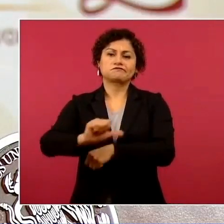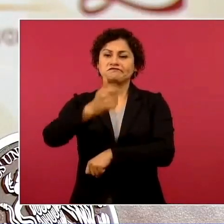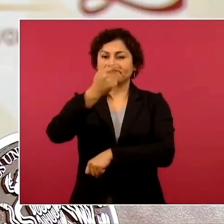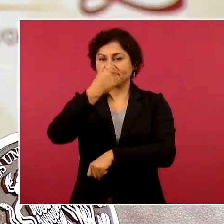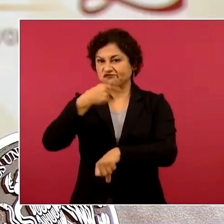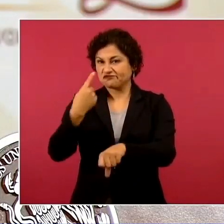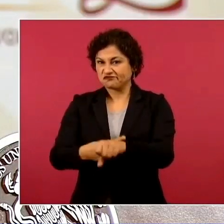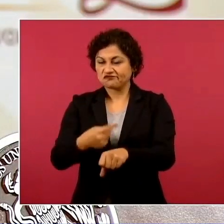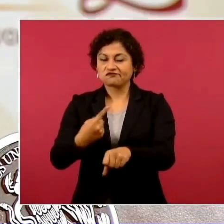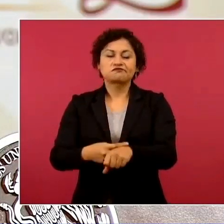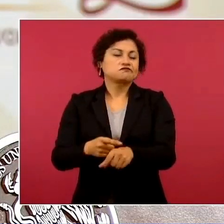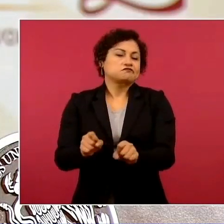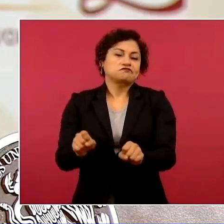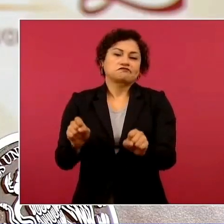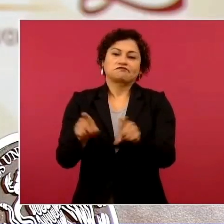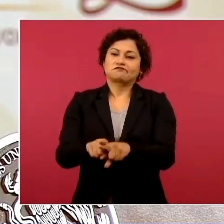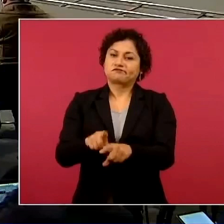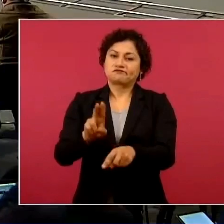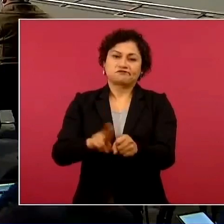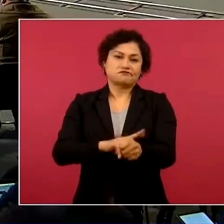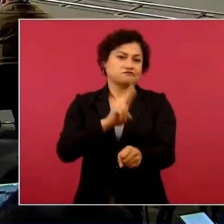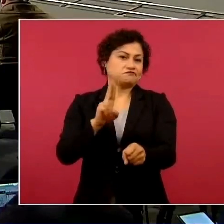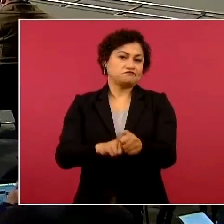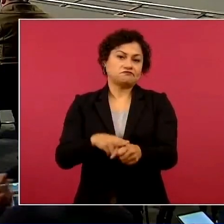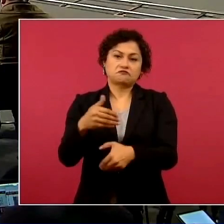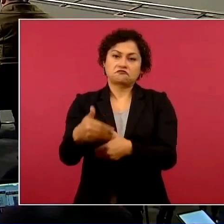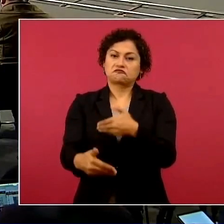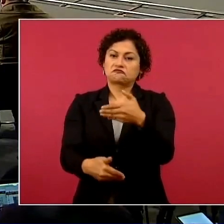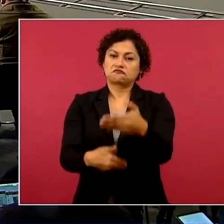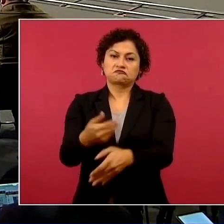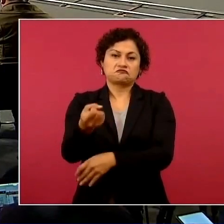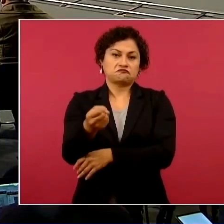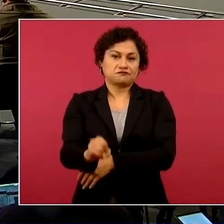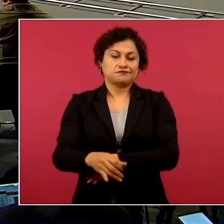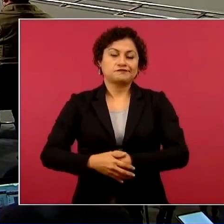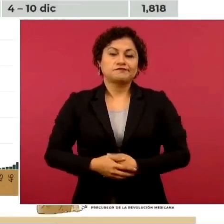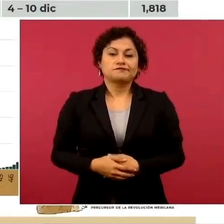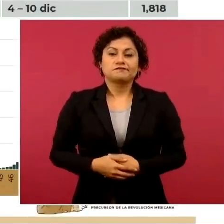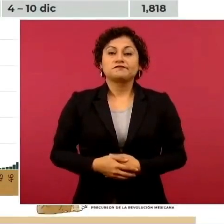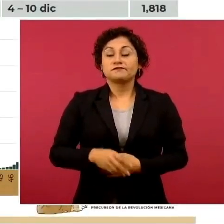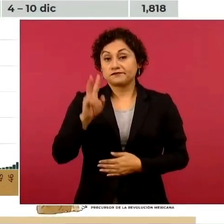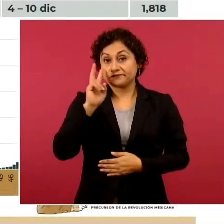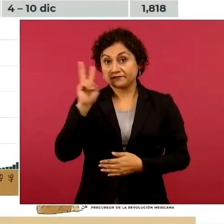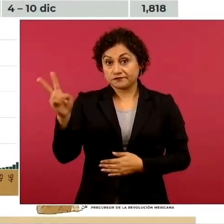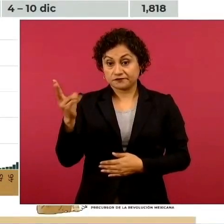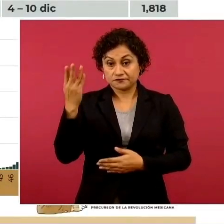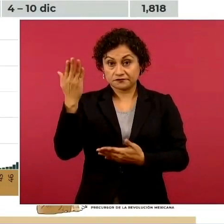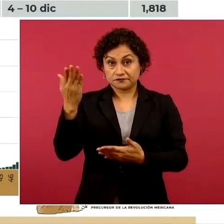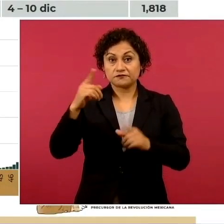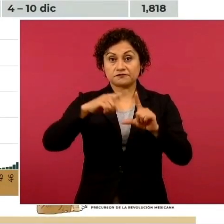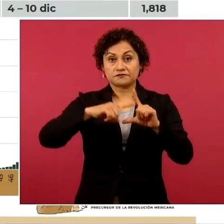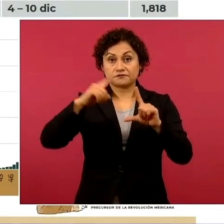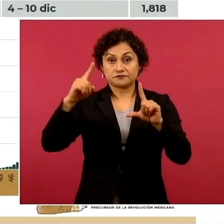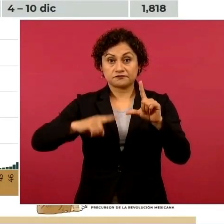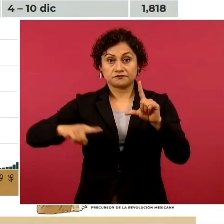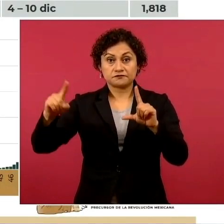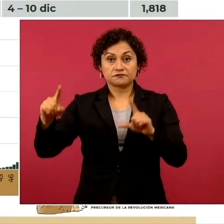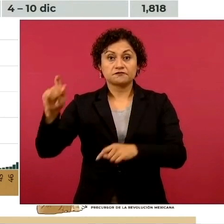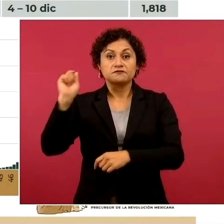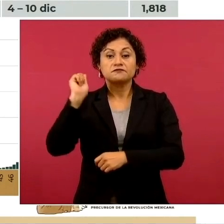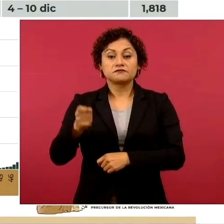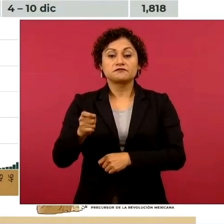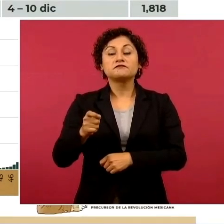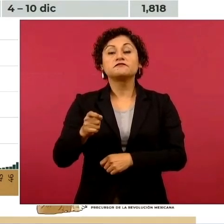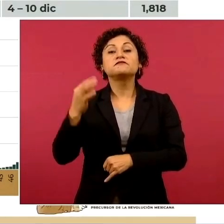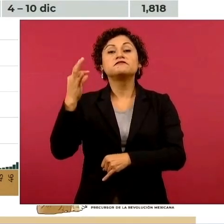se conocen que afectan a los humanos. Lo que vemos en la curva epidémica ya muy conocida, esta pequeña colita en el